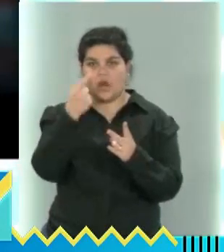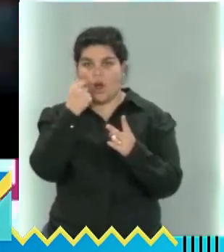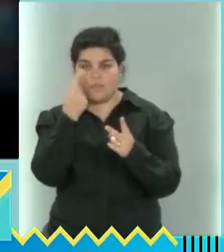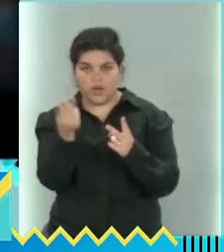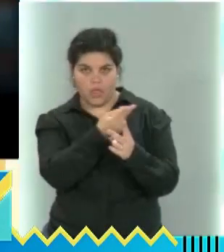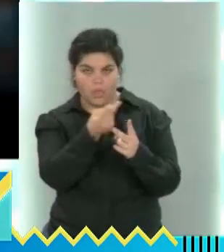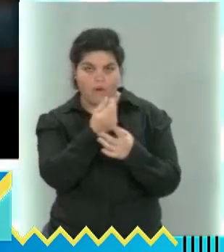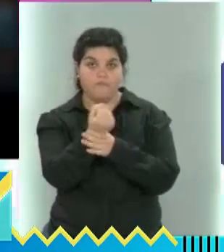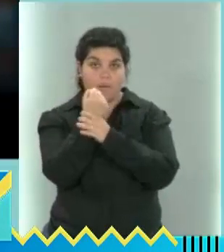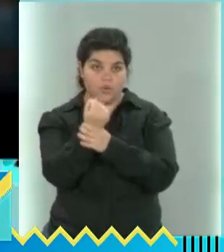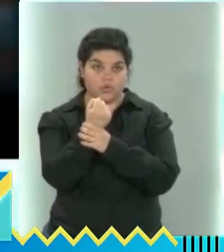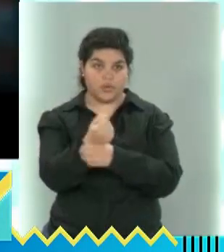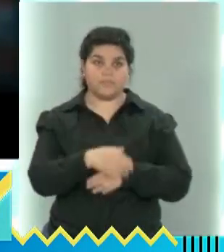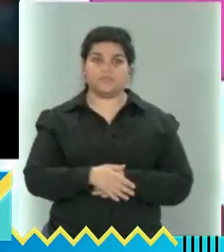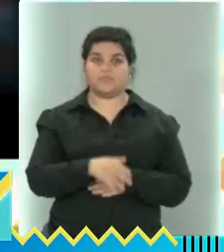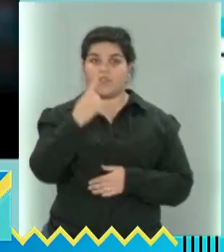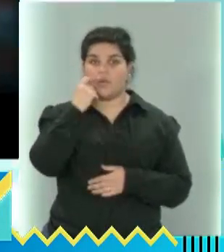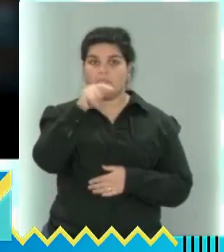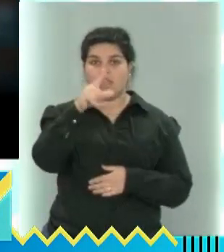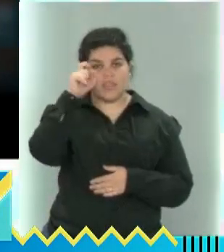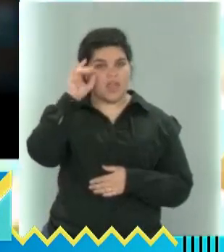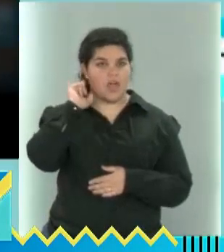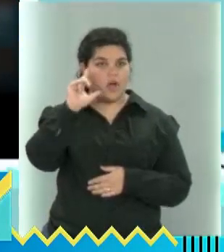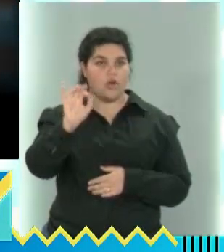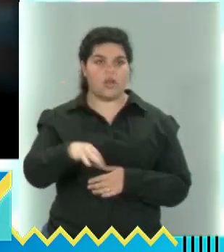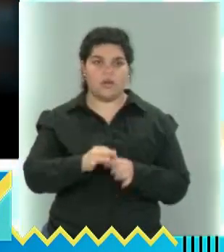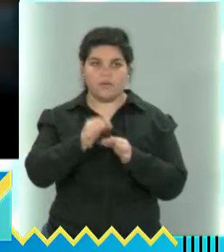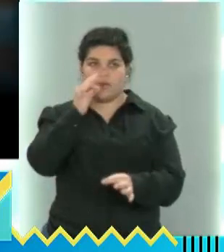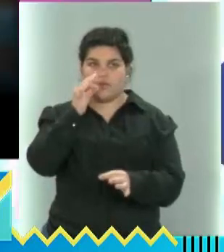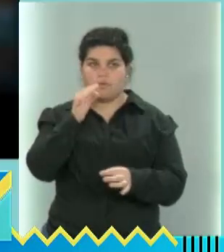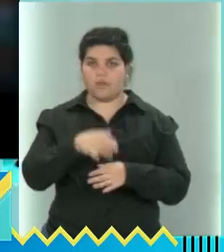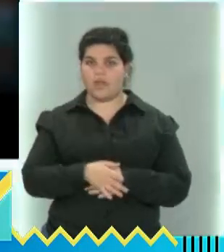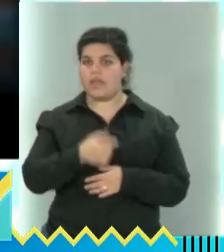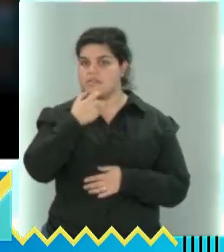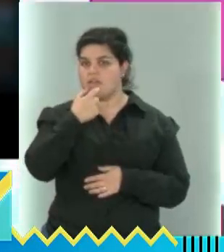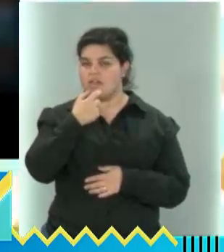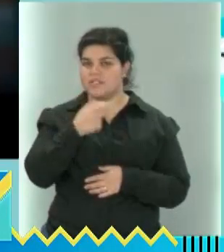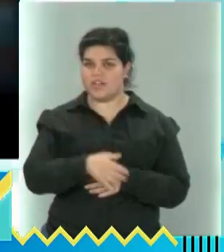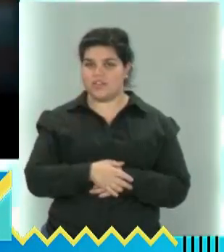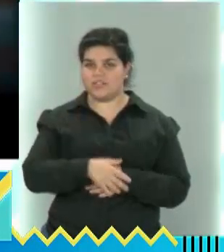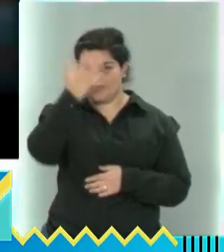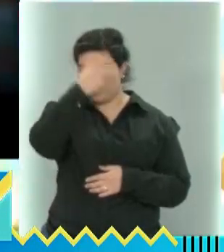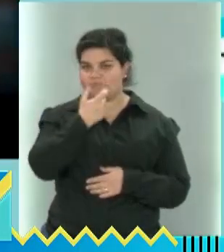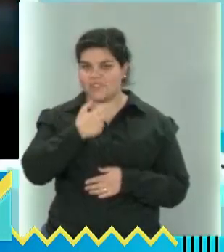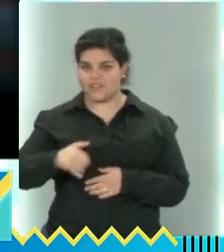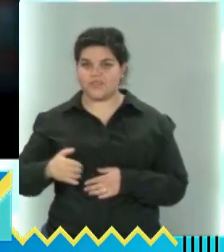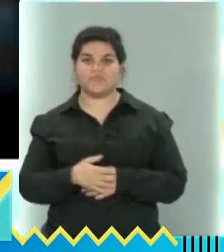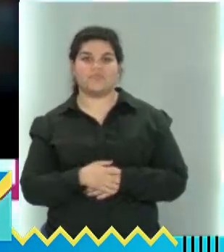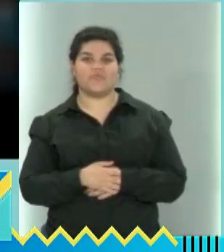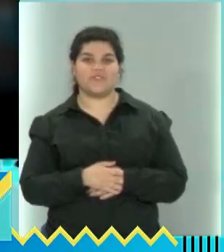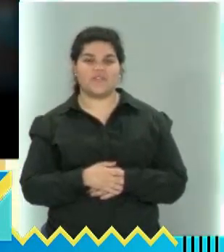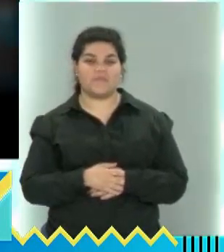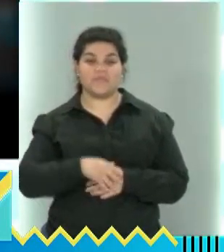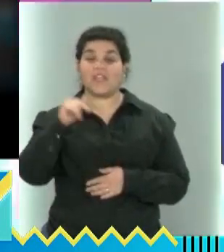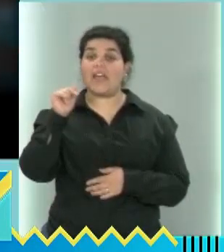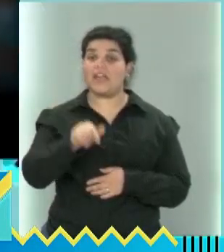En esta película vemos a Viggo Mortensen tomando mate con una bombilla de San Lorenzo. Capitán Fantástico nos cuenta la historia de